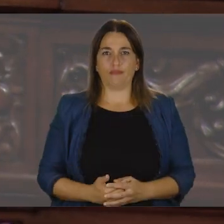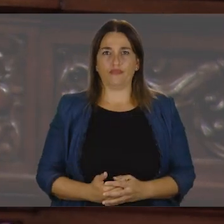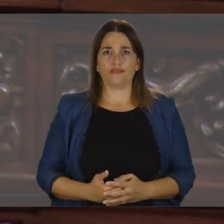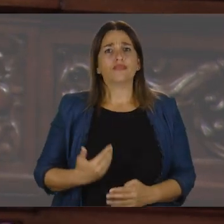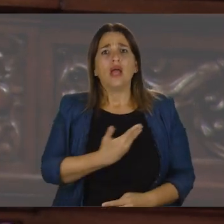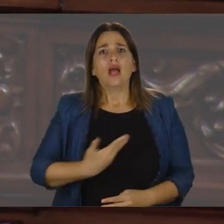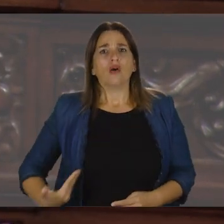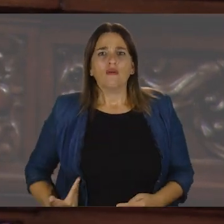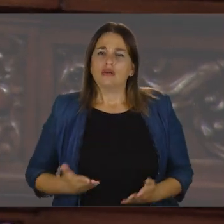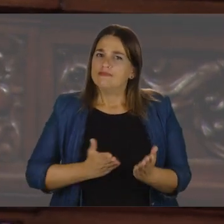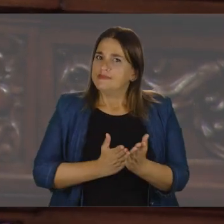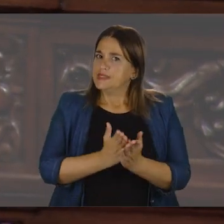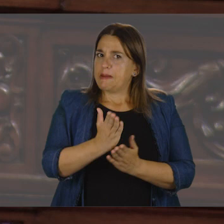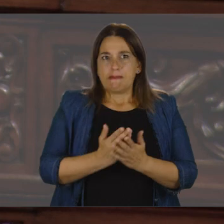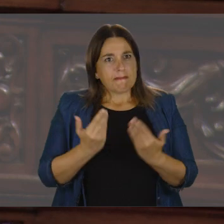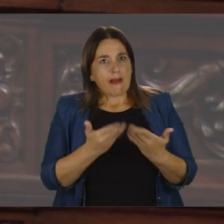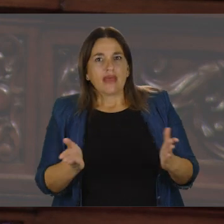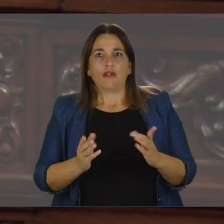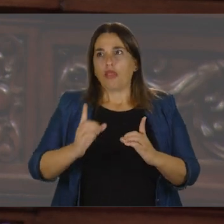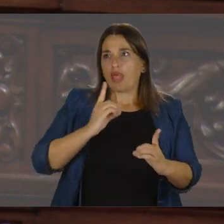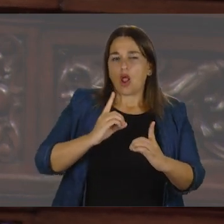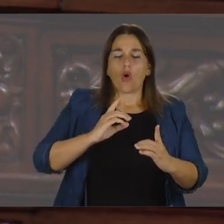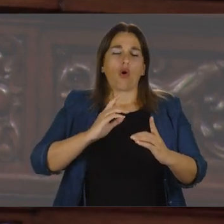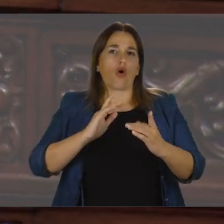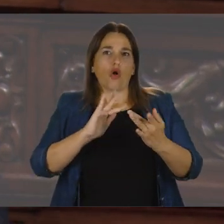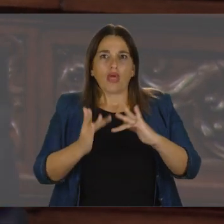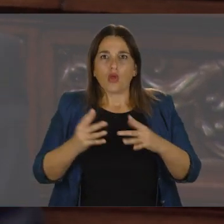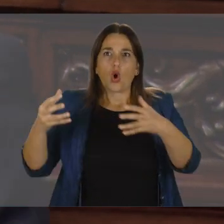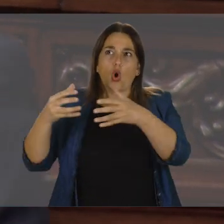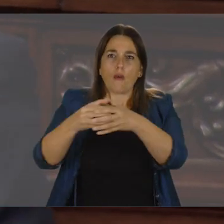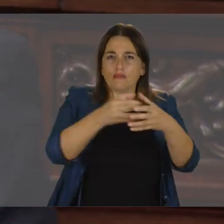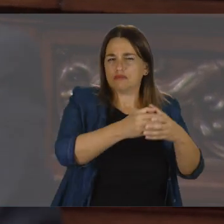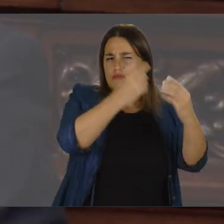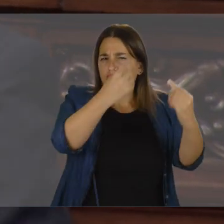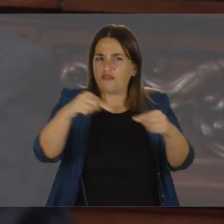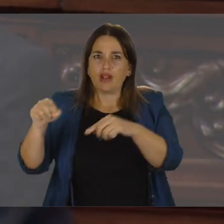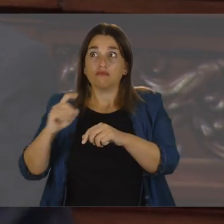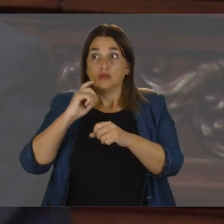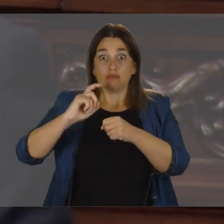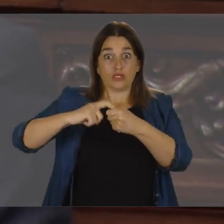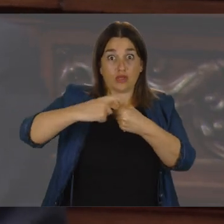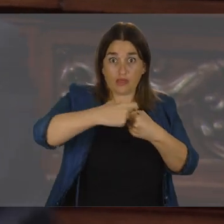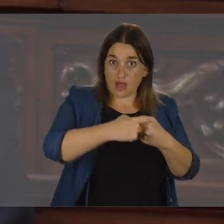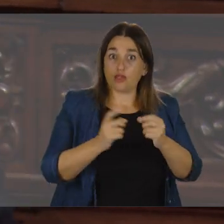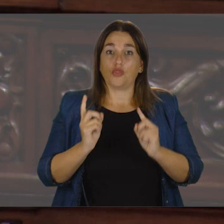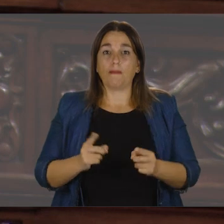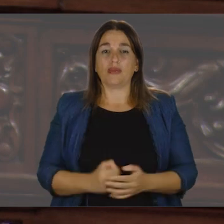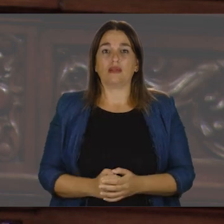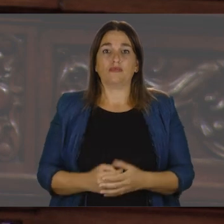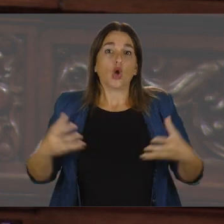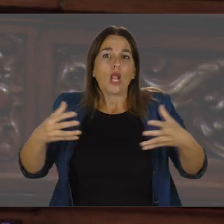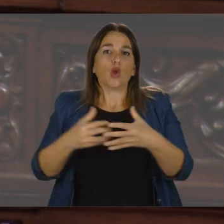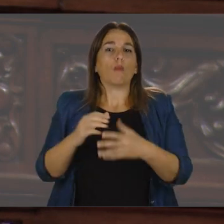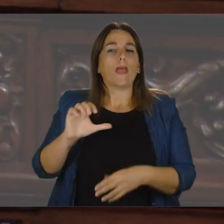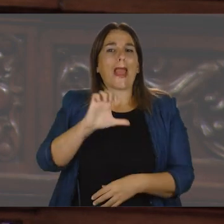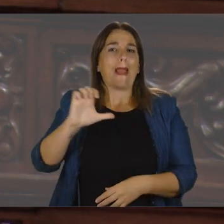El gobierno ha tenido vocación de diálogo con los distintos partidos políticos, con los distintos sindicatos